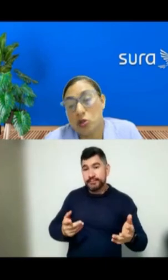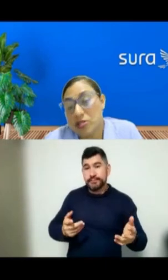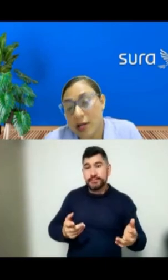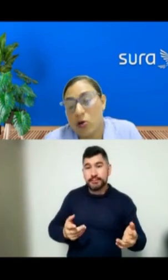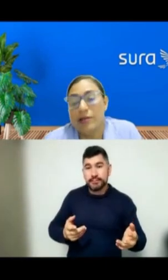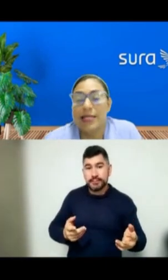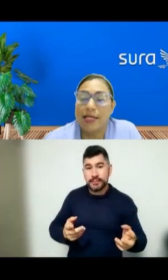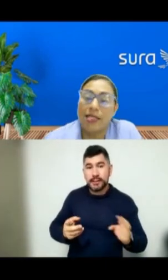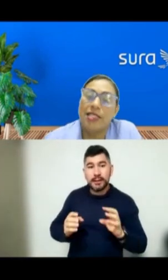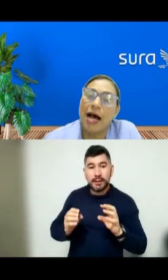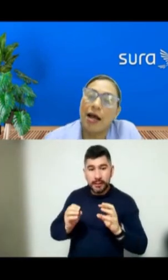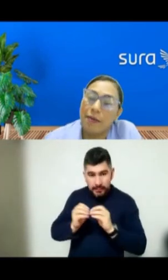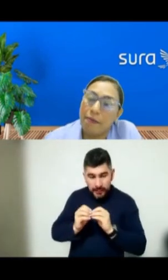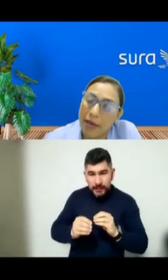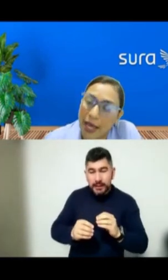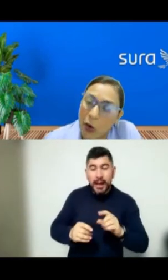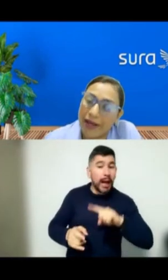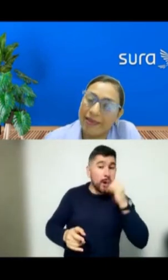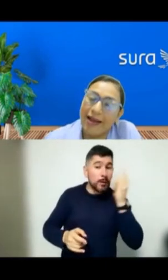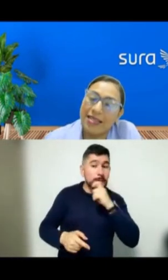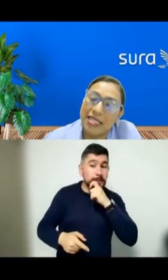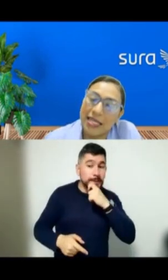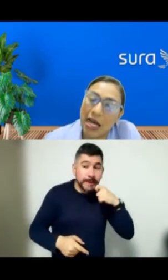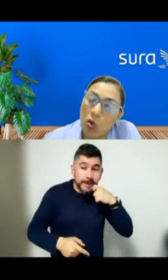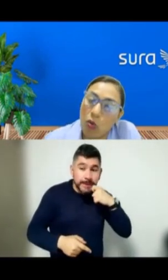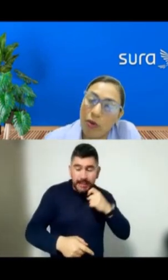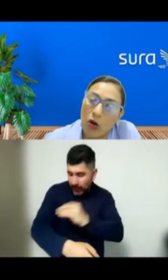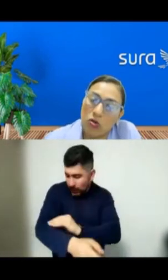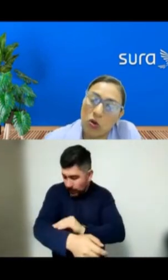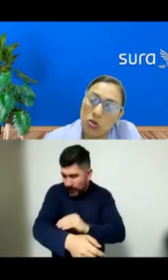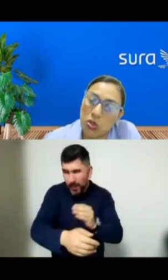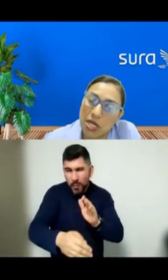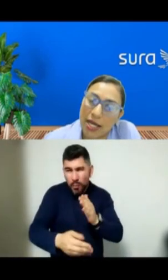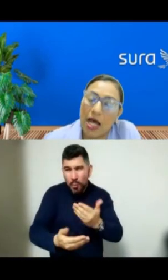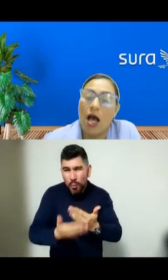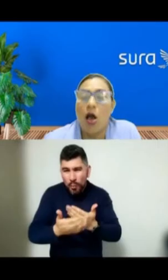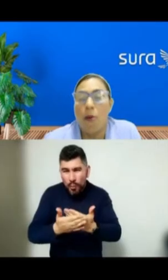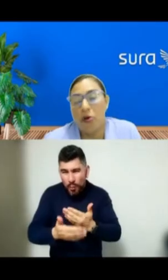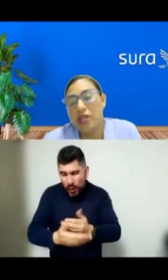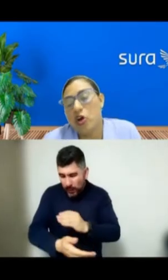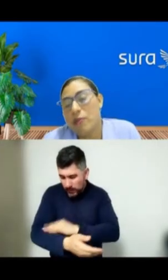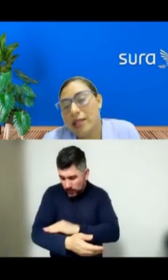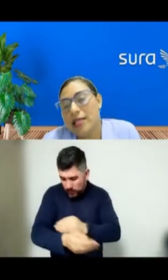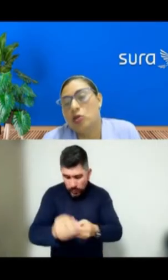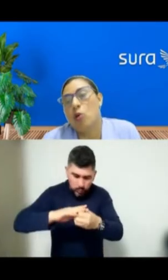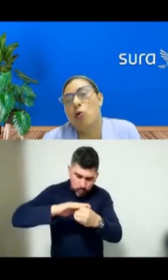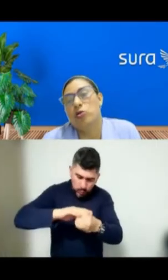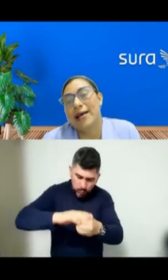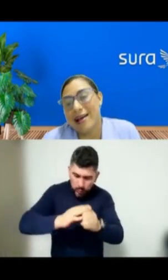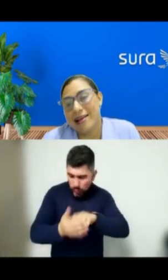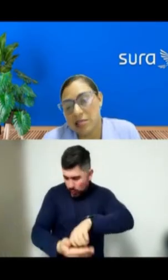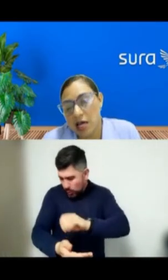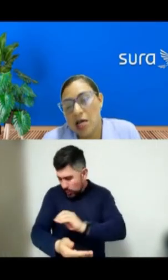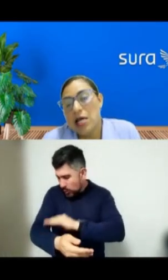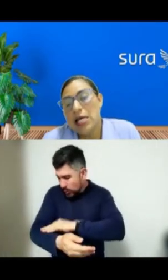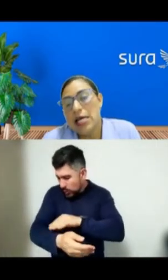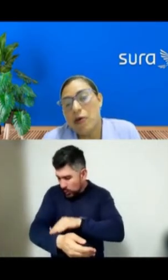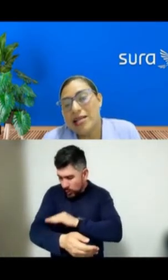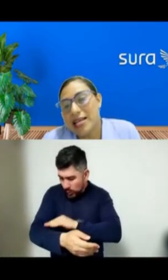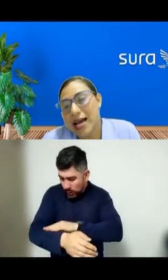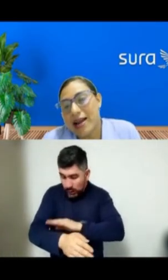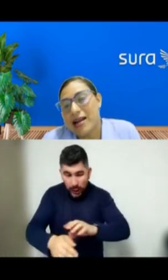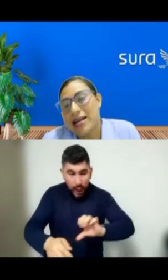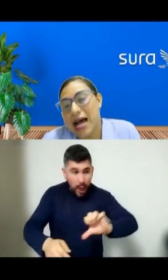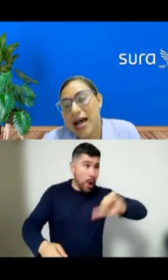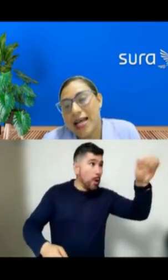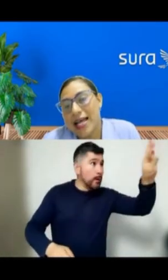Secar con un apósito seco, es decir, ya limpié con esta gasita húmeda con solución salina, posteriormente tomo otra gasa